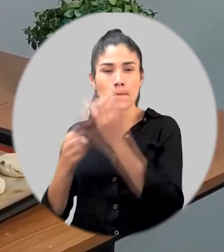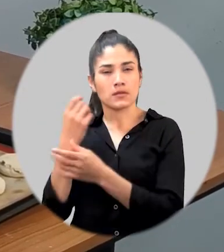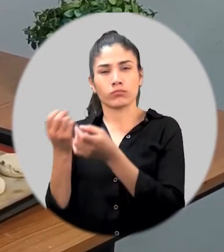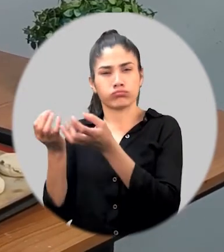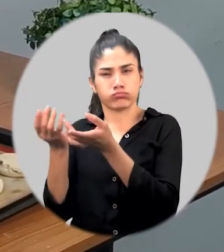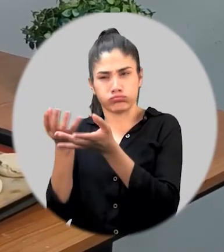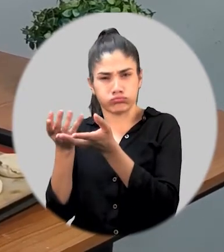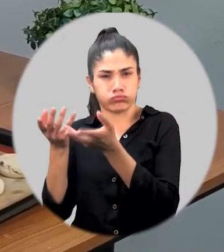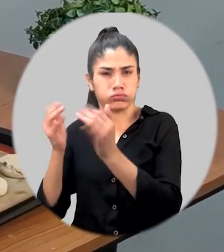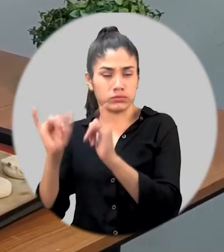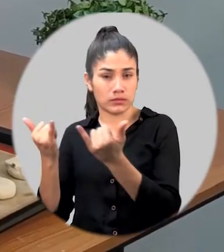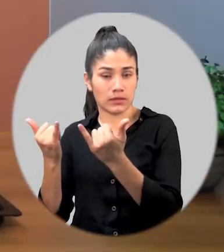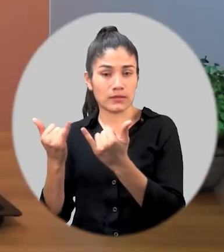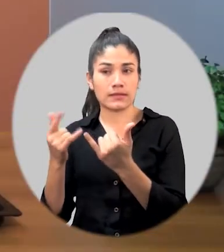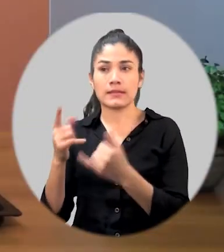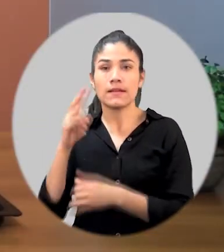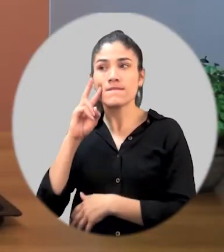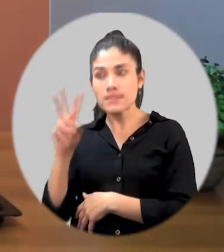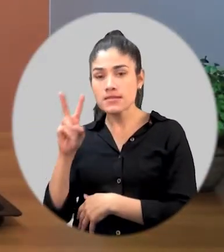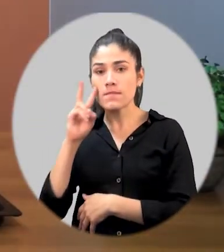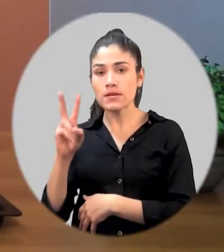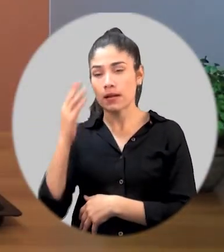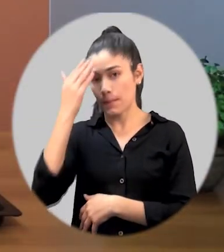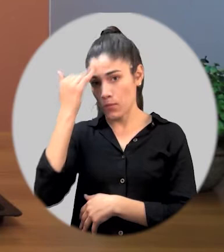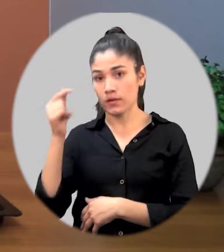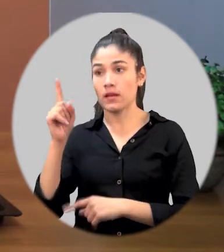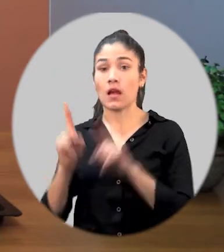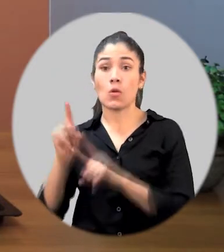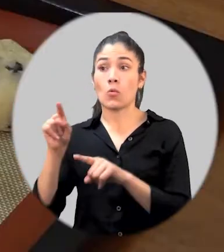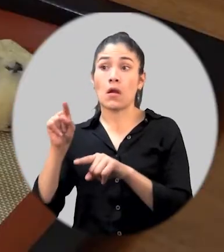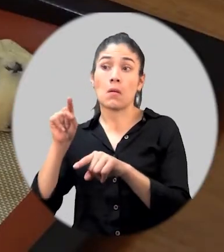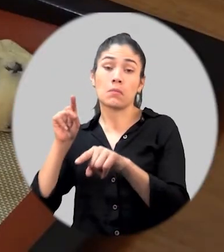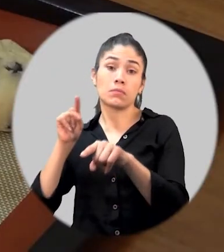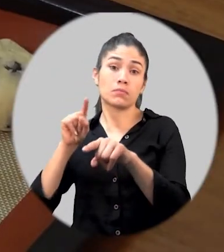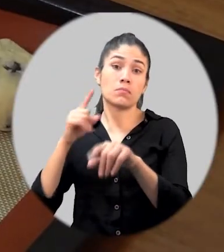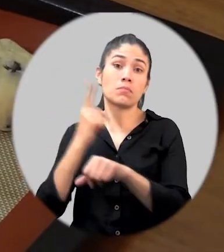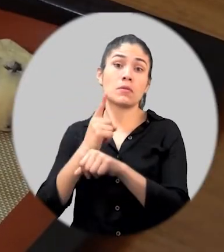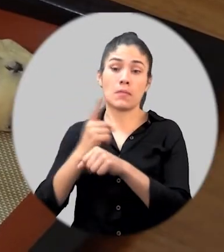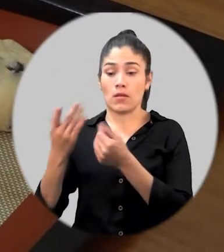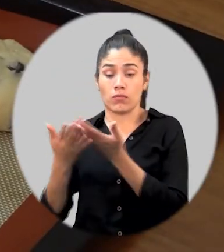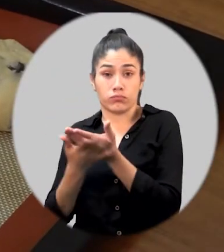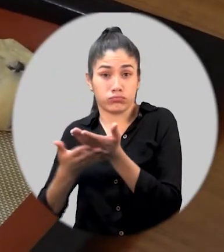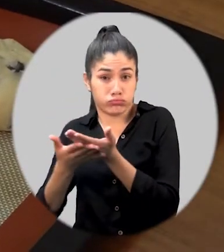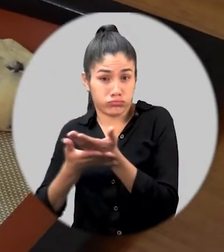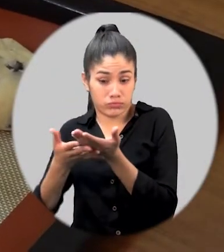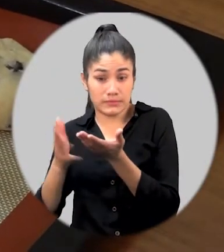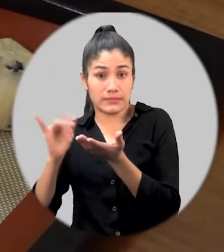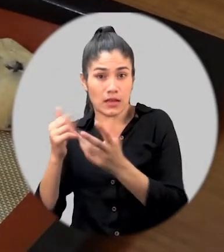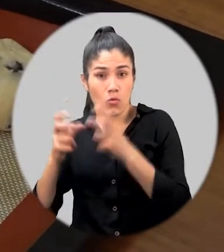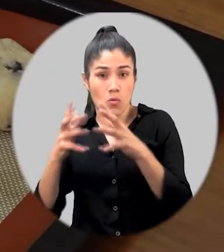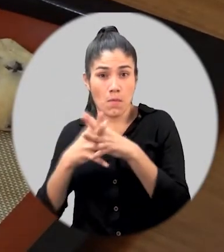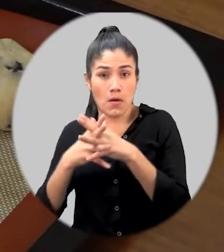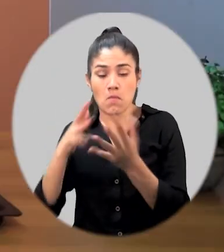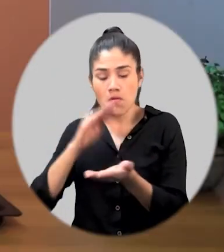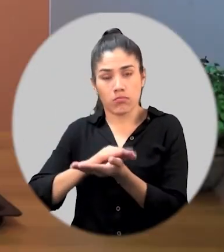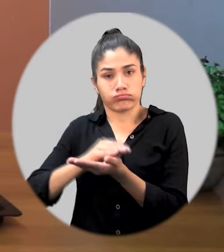cocinar, siempre tienen que estar atentos a las cookies, porque las cookies suelen cocinarse por acá abajo, suelen ponerse doraditas y